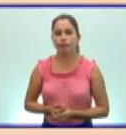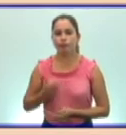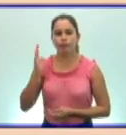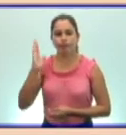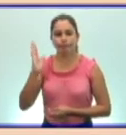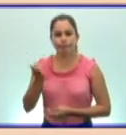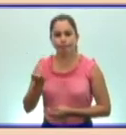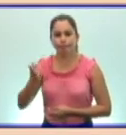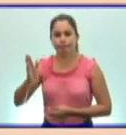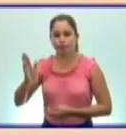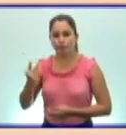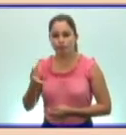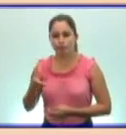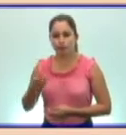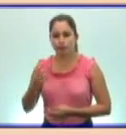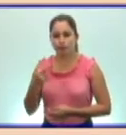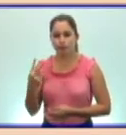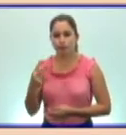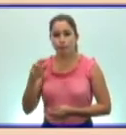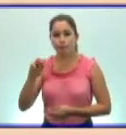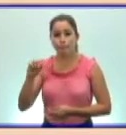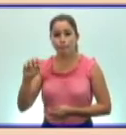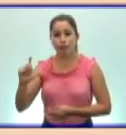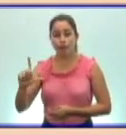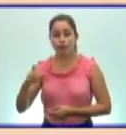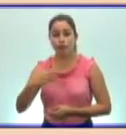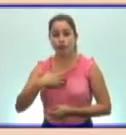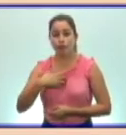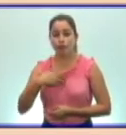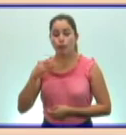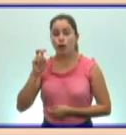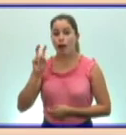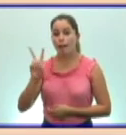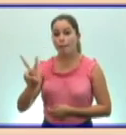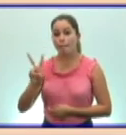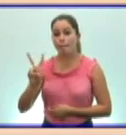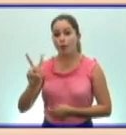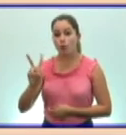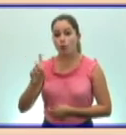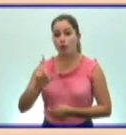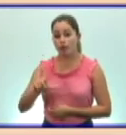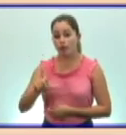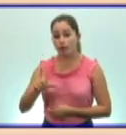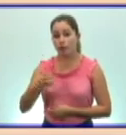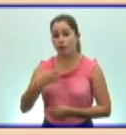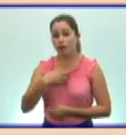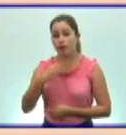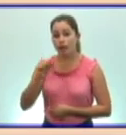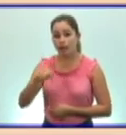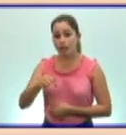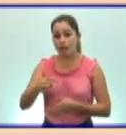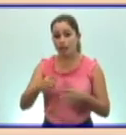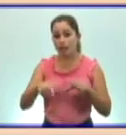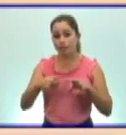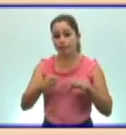tendremos el volumen en litro que ocupa esta disolución.